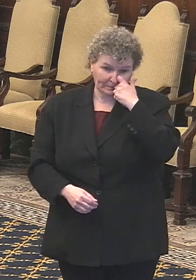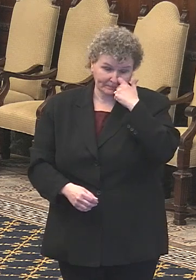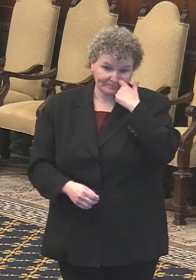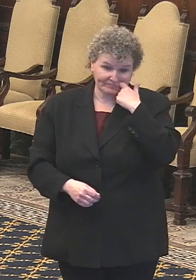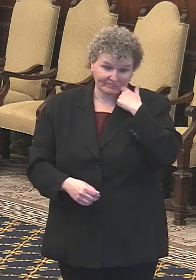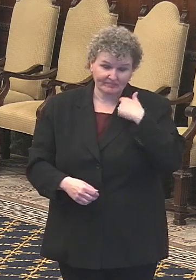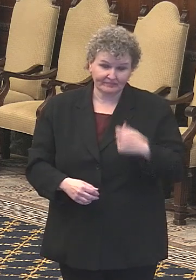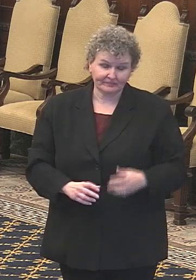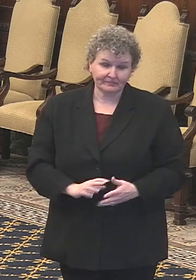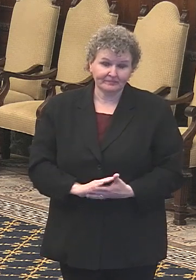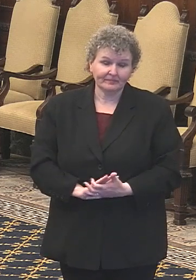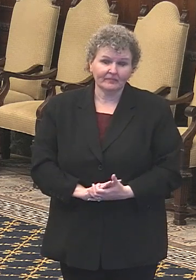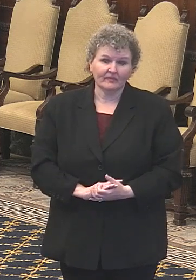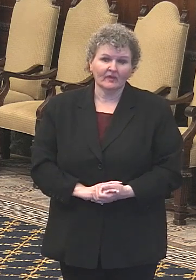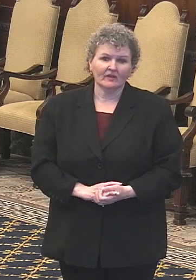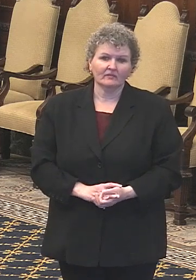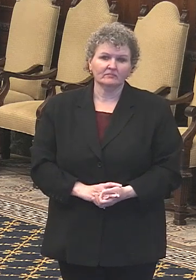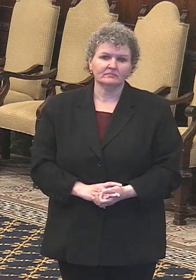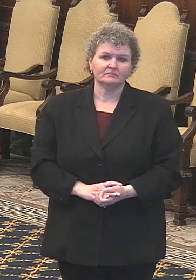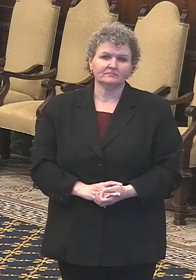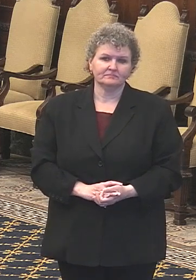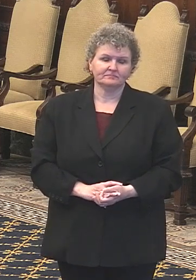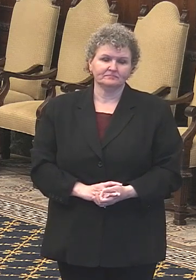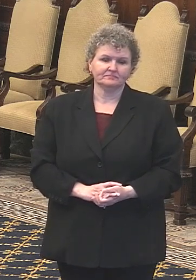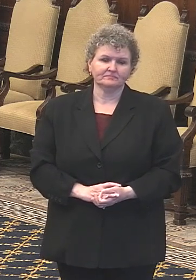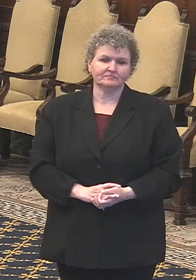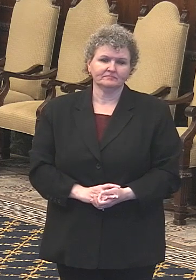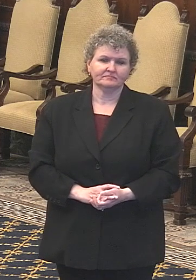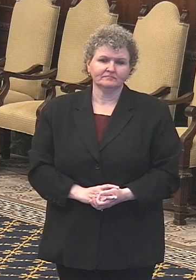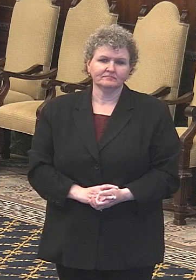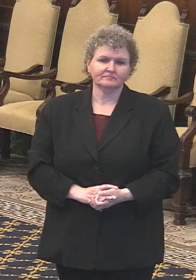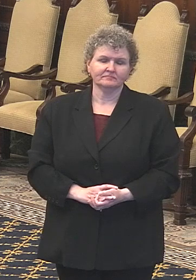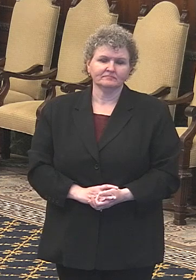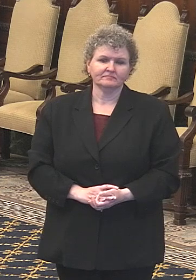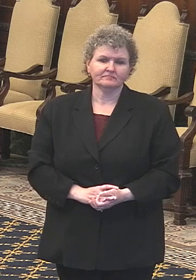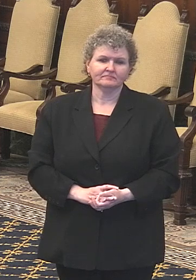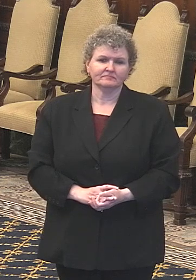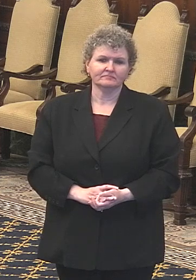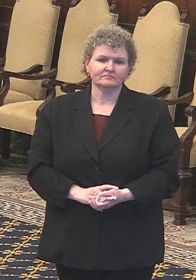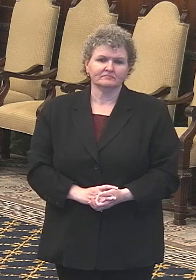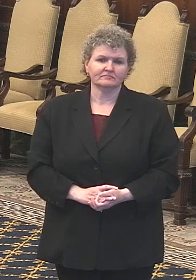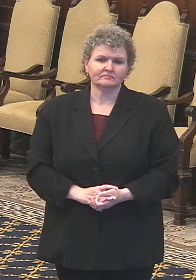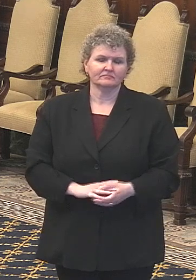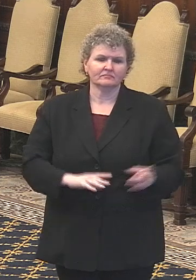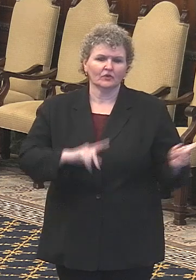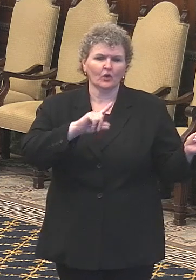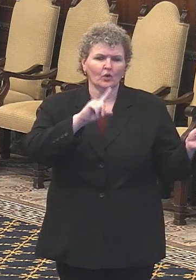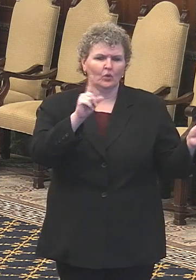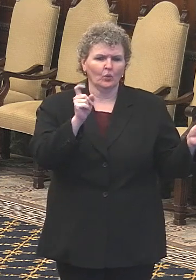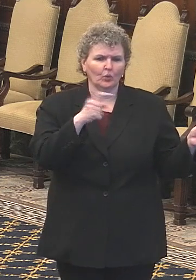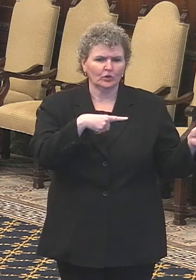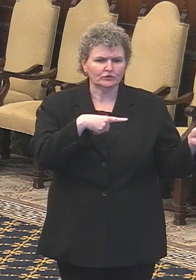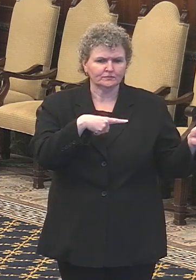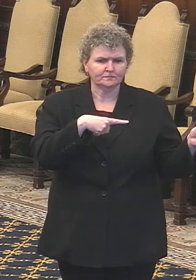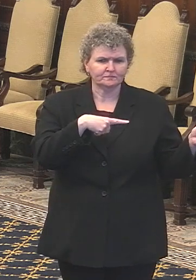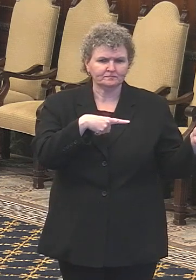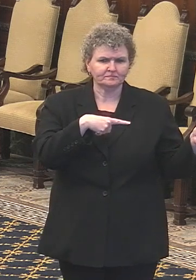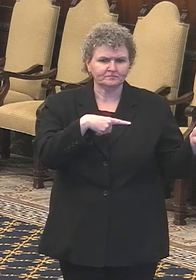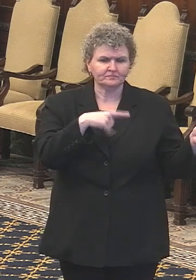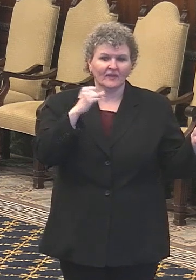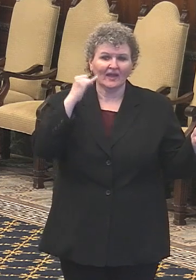Podría ser, como no hay pruebas para todos, podría ser una estrategia más eficiente el decir que realmente todos estamos